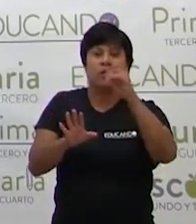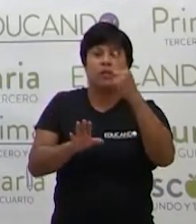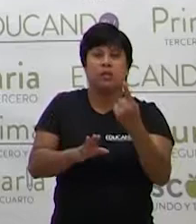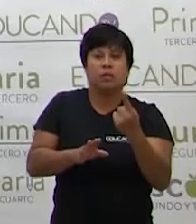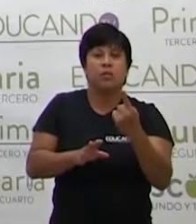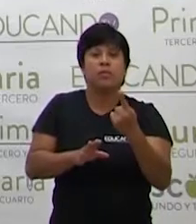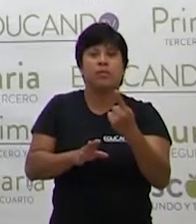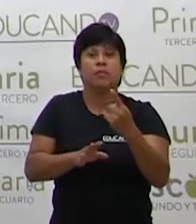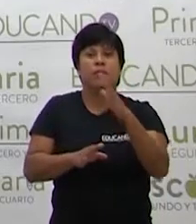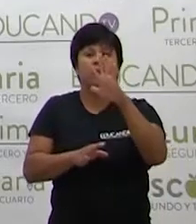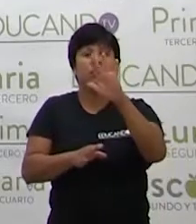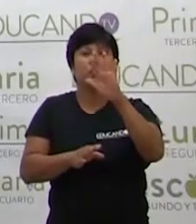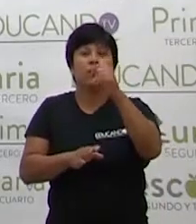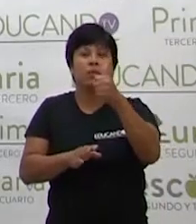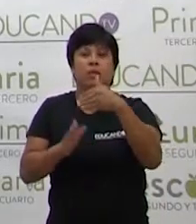87.691,